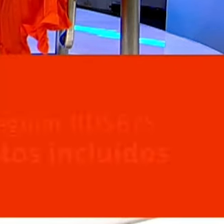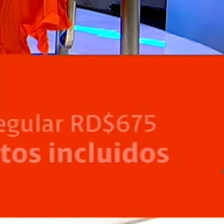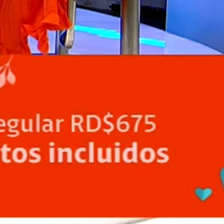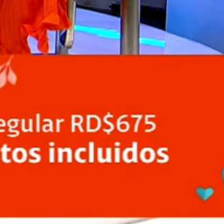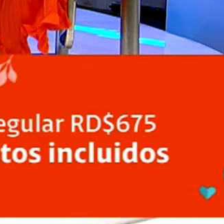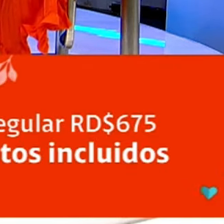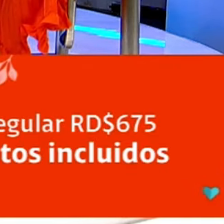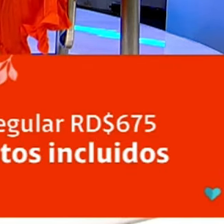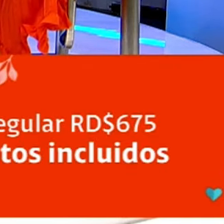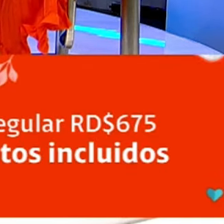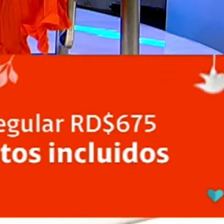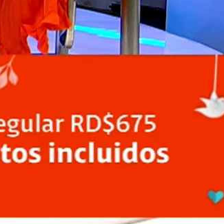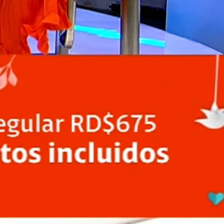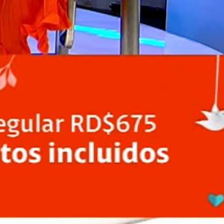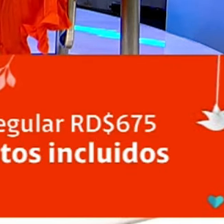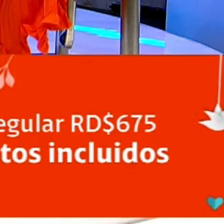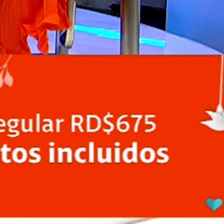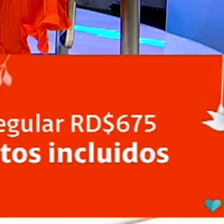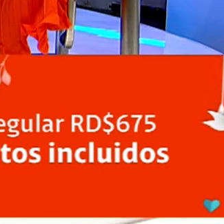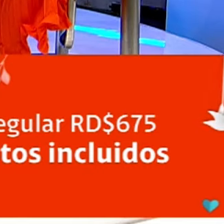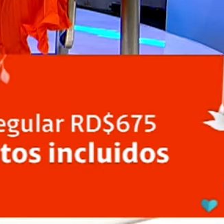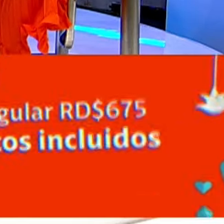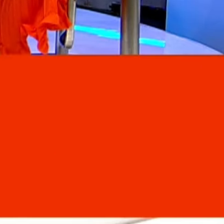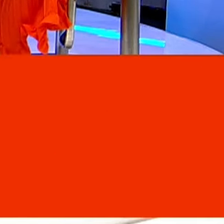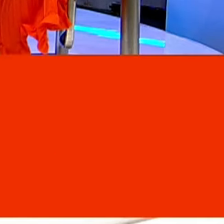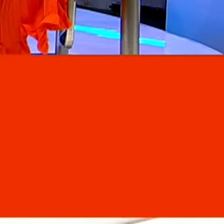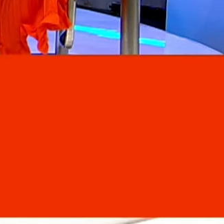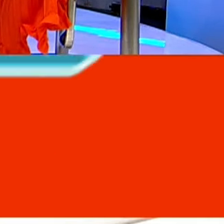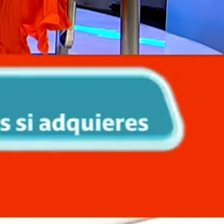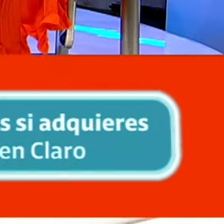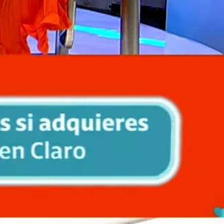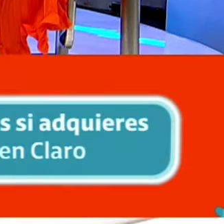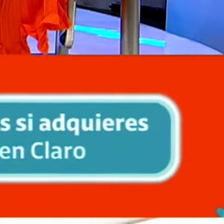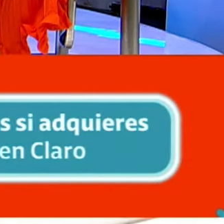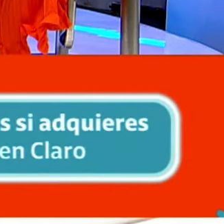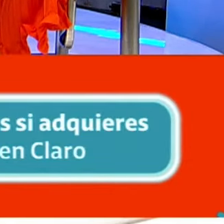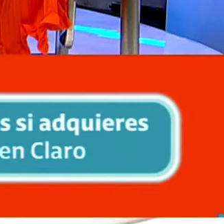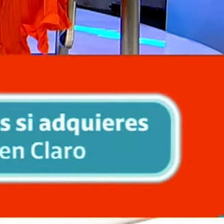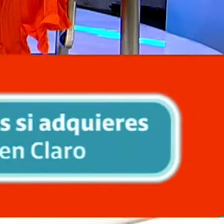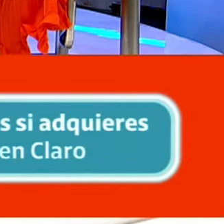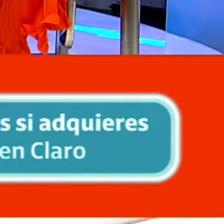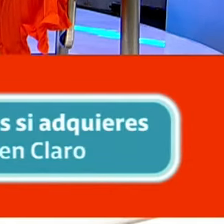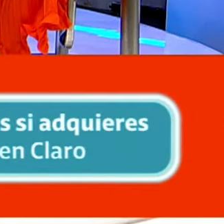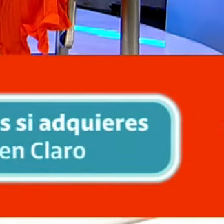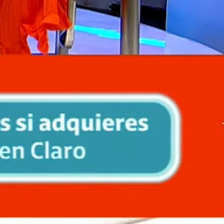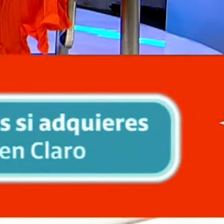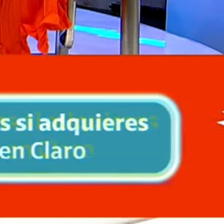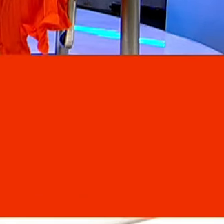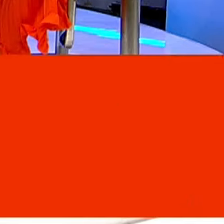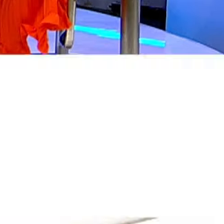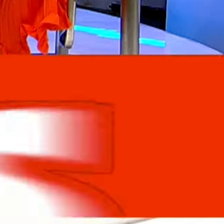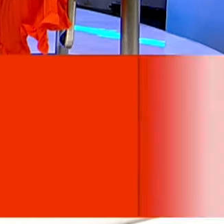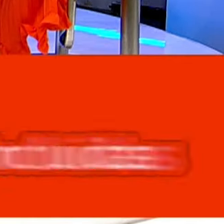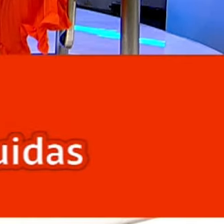formal privado, o sea, el que no esté en el gobierno, todavía está por debajo del 2019, en 15.088 puestos de